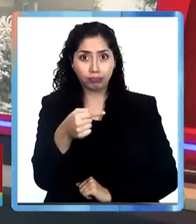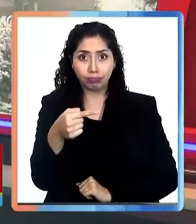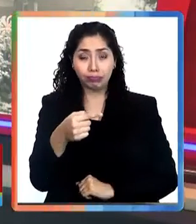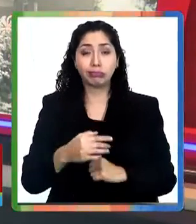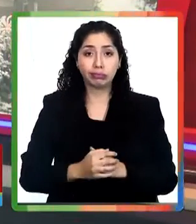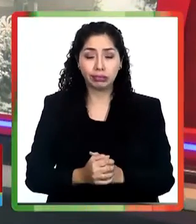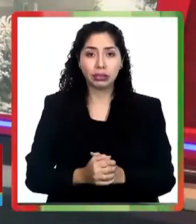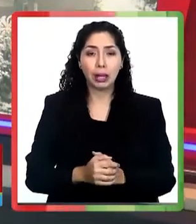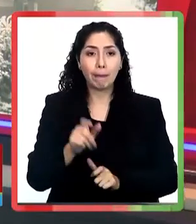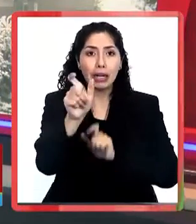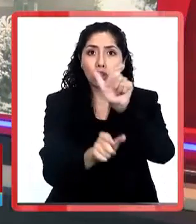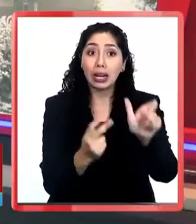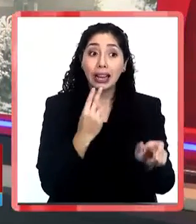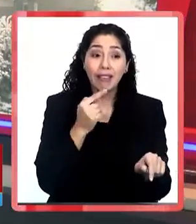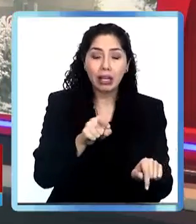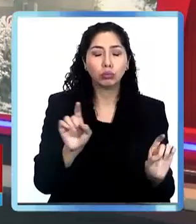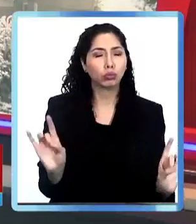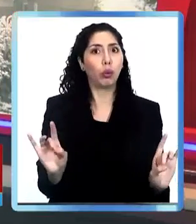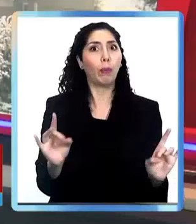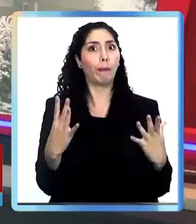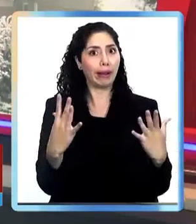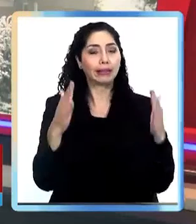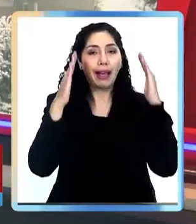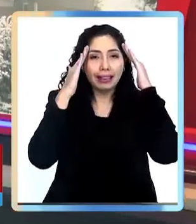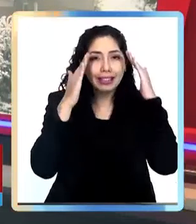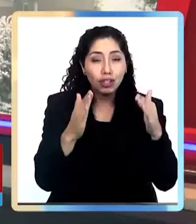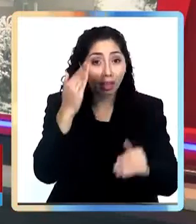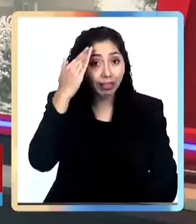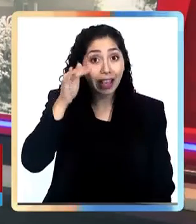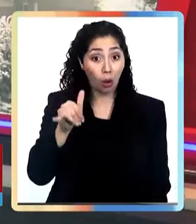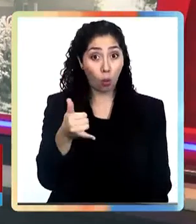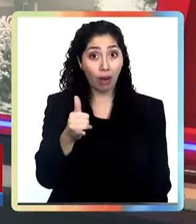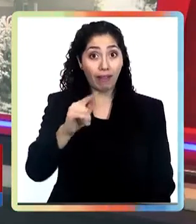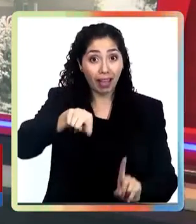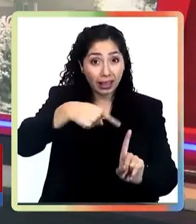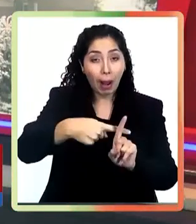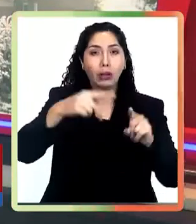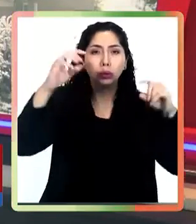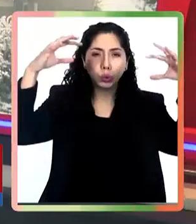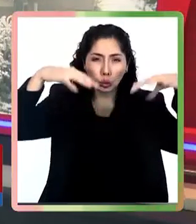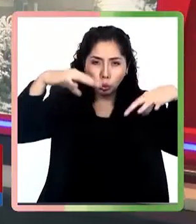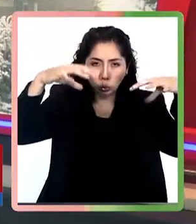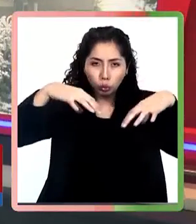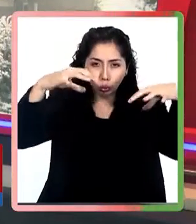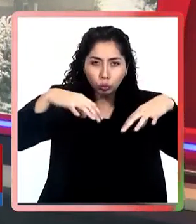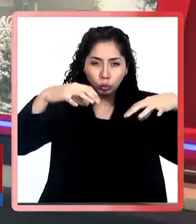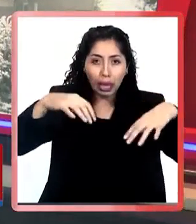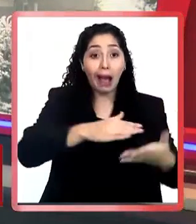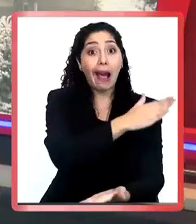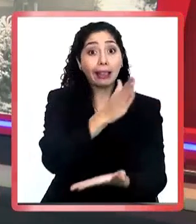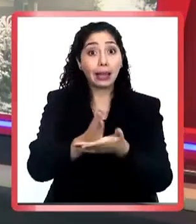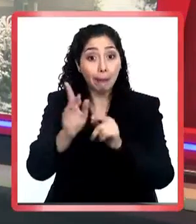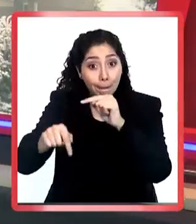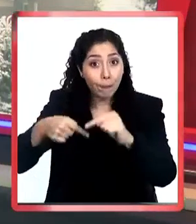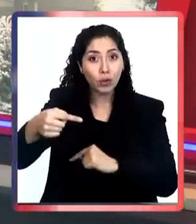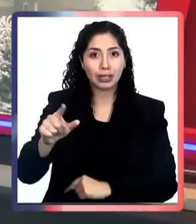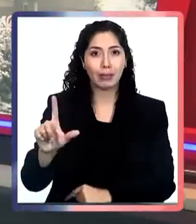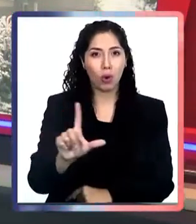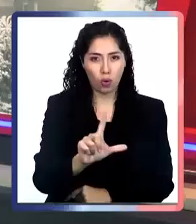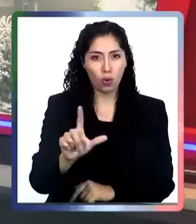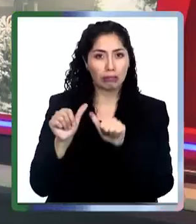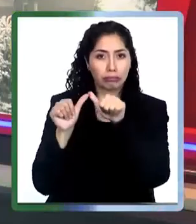sorprendidos a los habitantes de la zona mucha atención para este jueves además se esperan lluvias que podrían durar hasta el próximo lunes